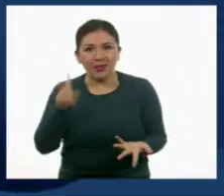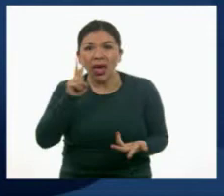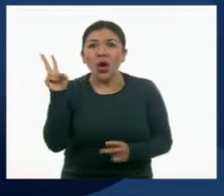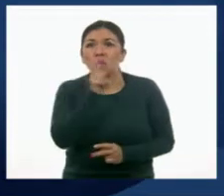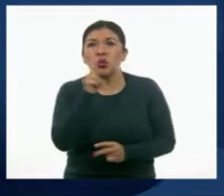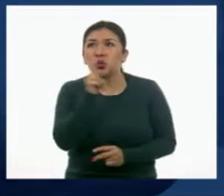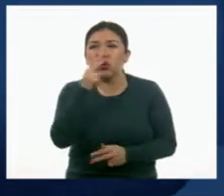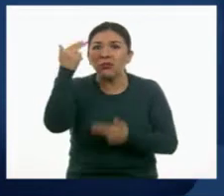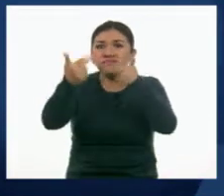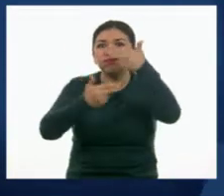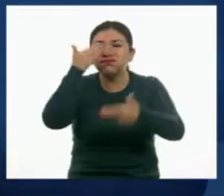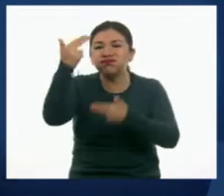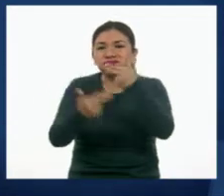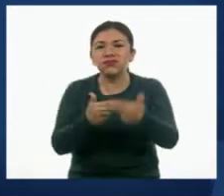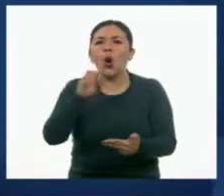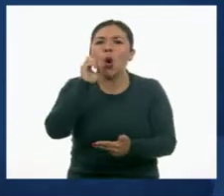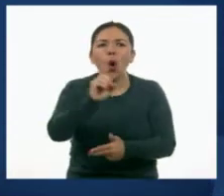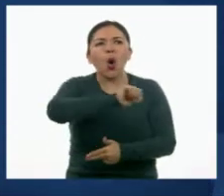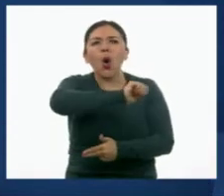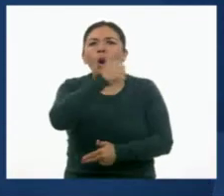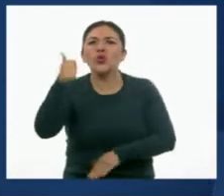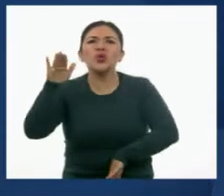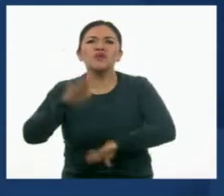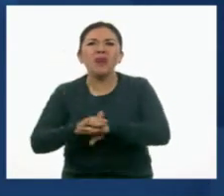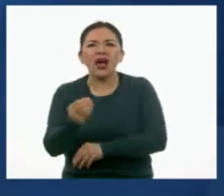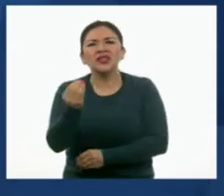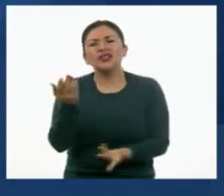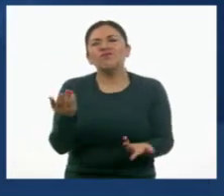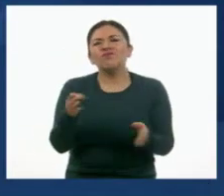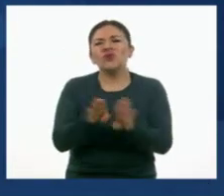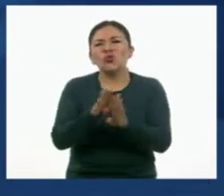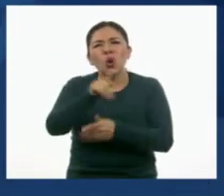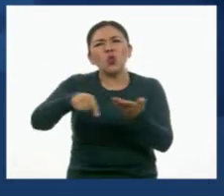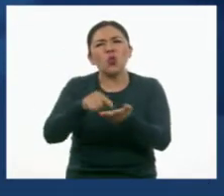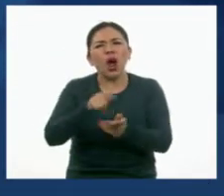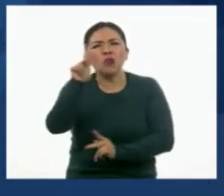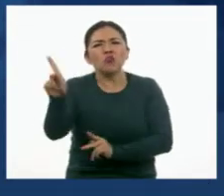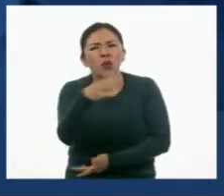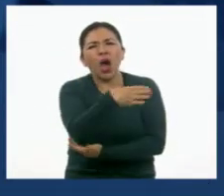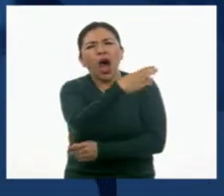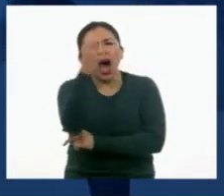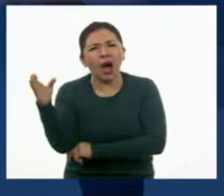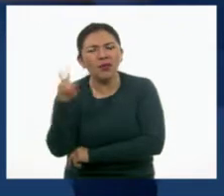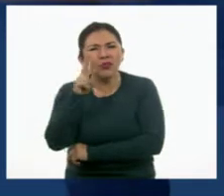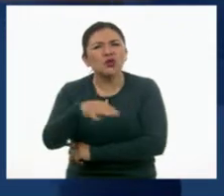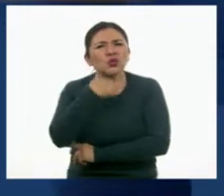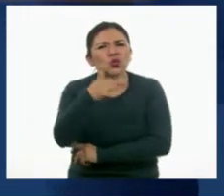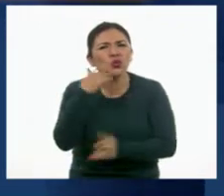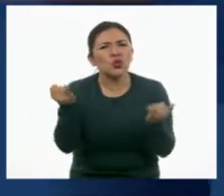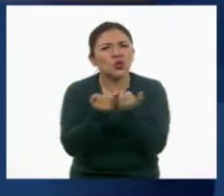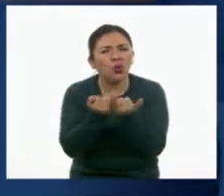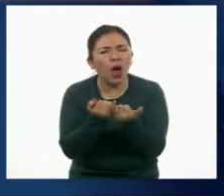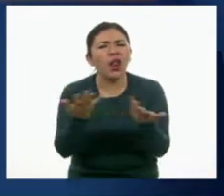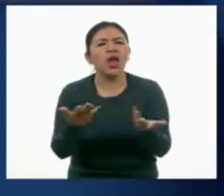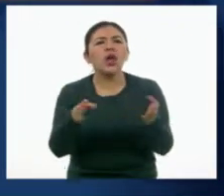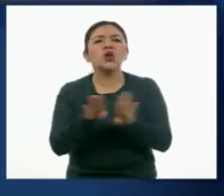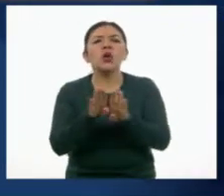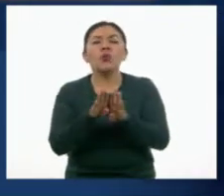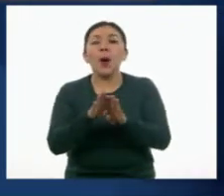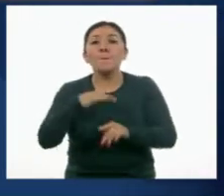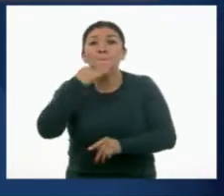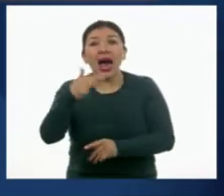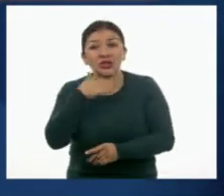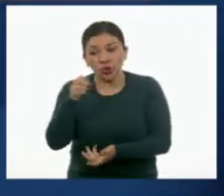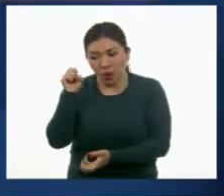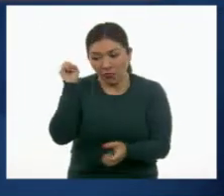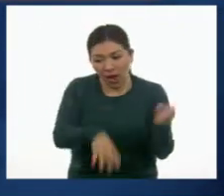las fábricas, hay otro tipo de contaminación también en comunidades rurales y pues también este manejo de los residuos, ahí